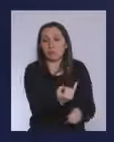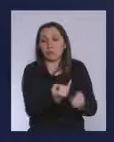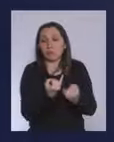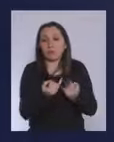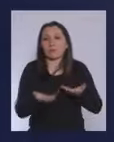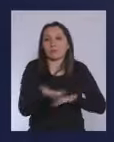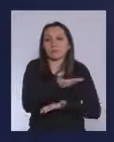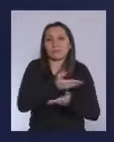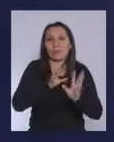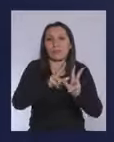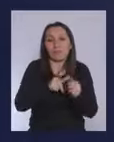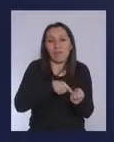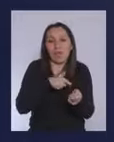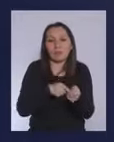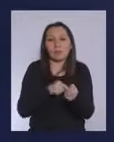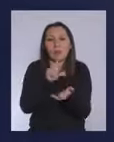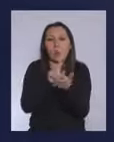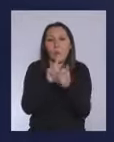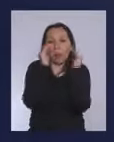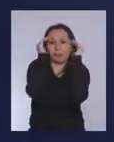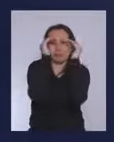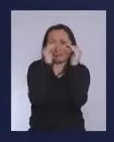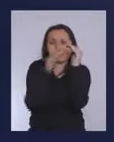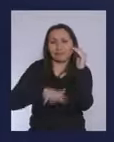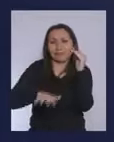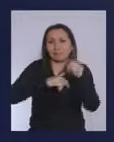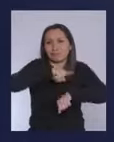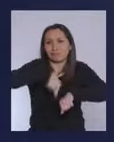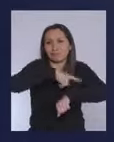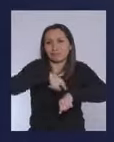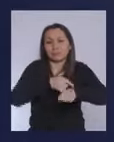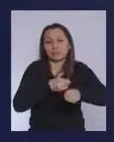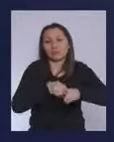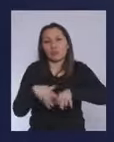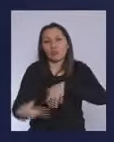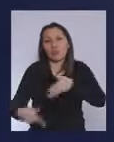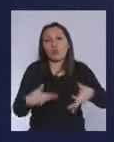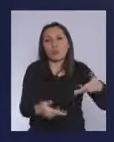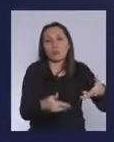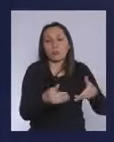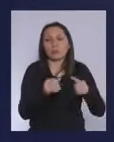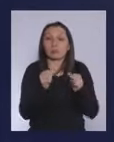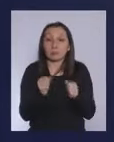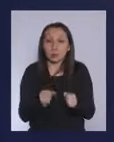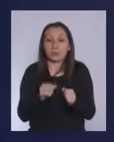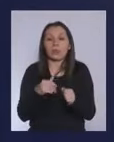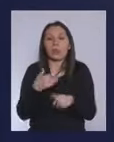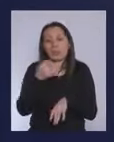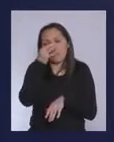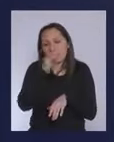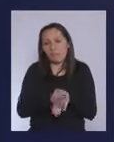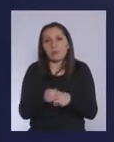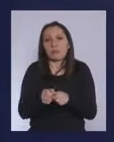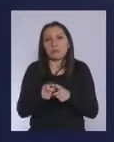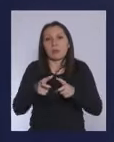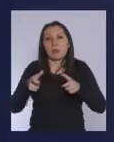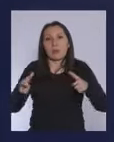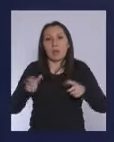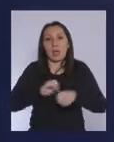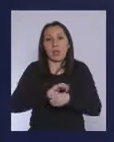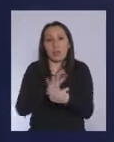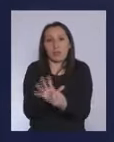convivencia familiar en lugares cerrados por largo tiempo puede producir un impacto en el aumento número de casos